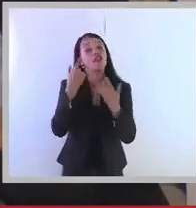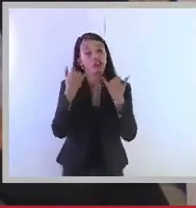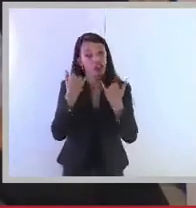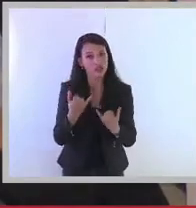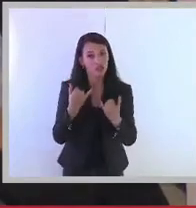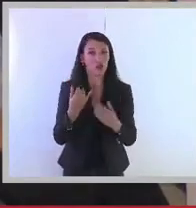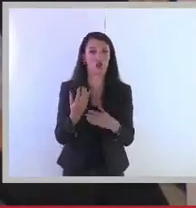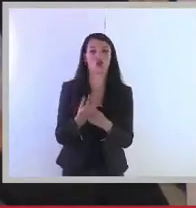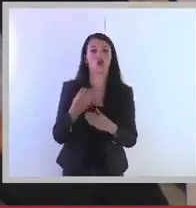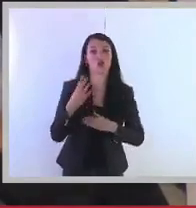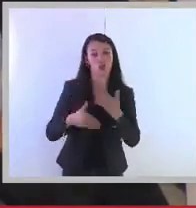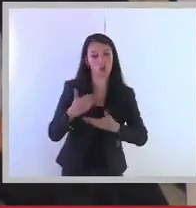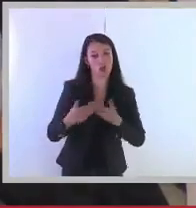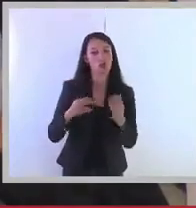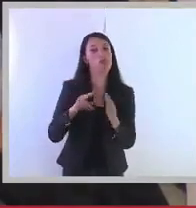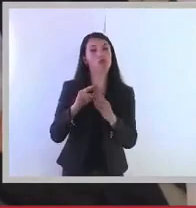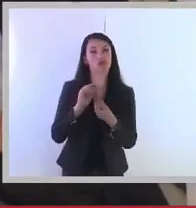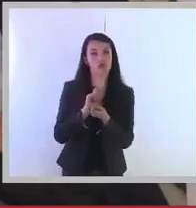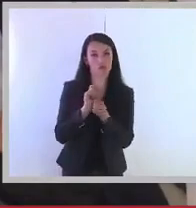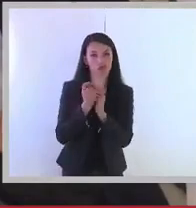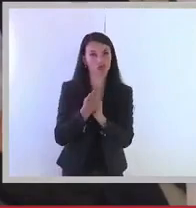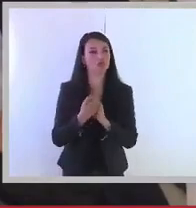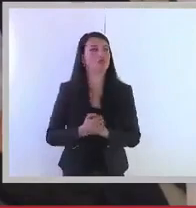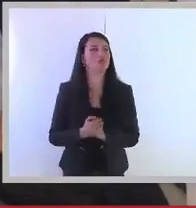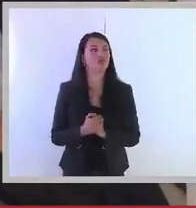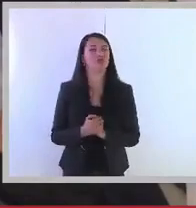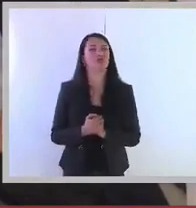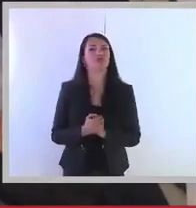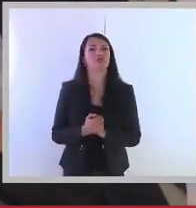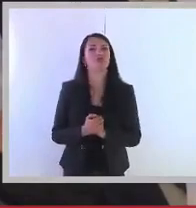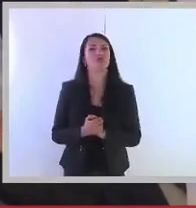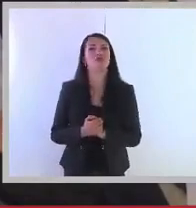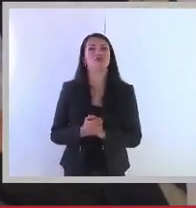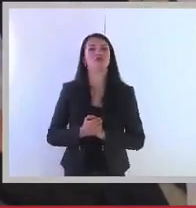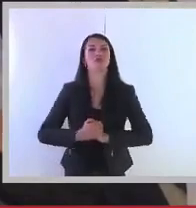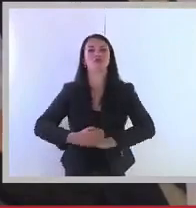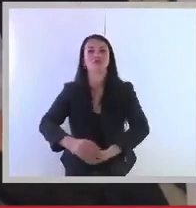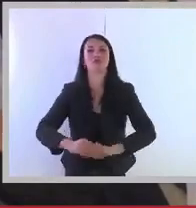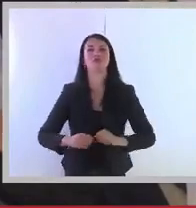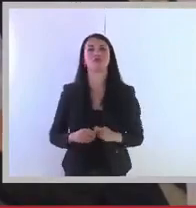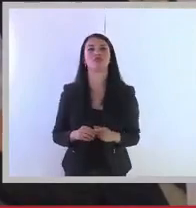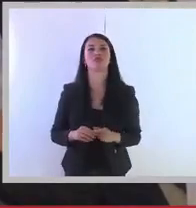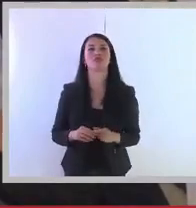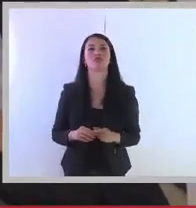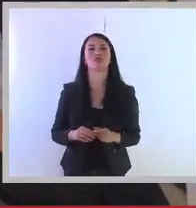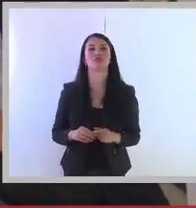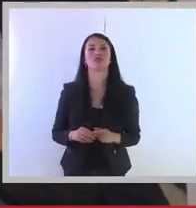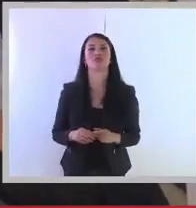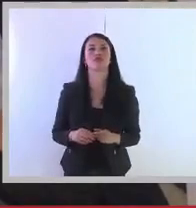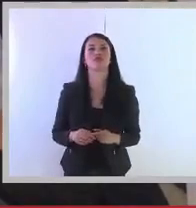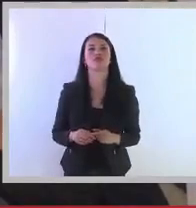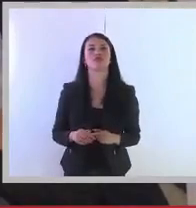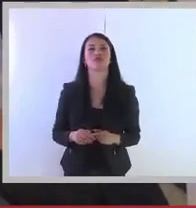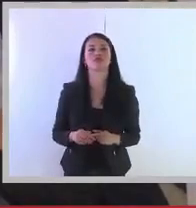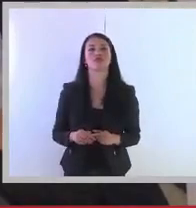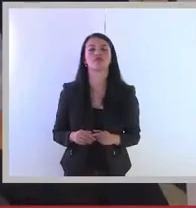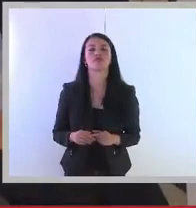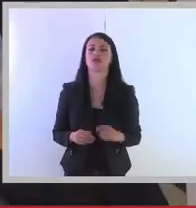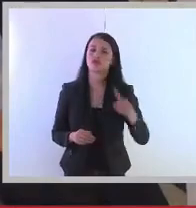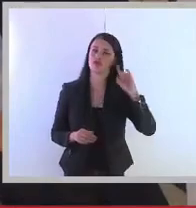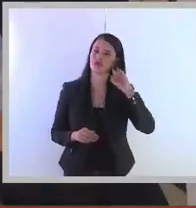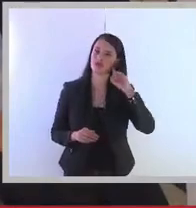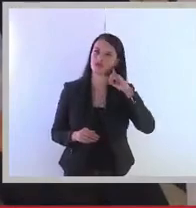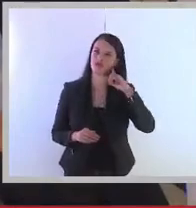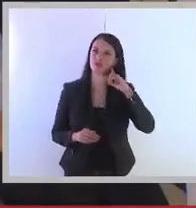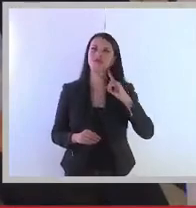estamos construyendo. De parte nuestra, por supuesto, el compromiso con sentarnos, escuchar y